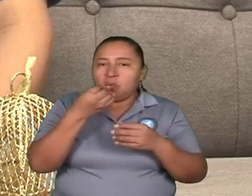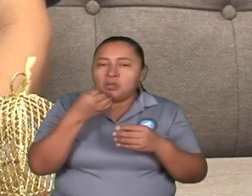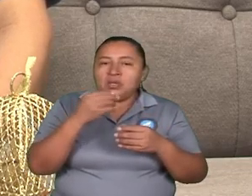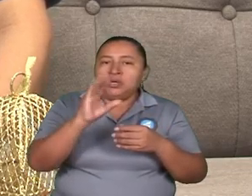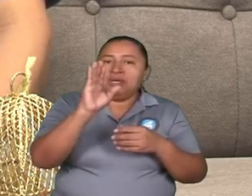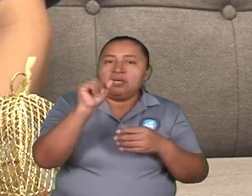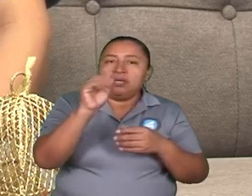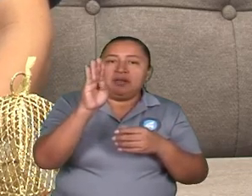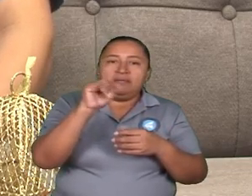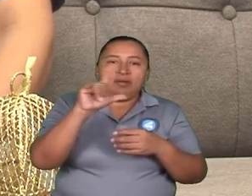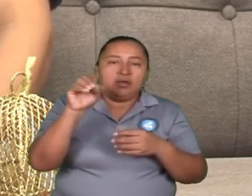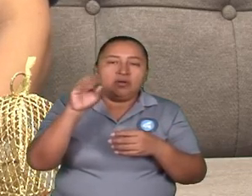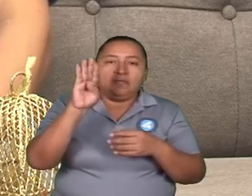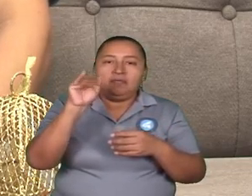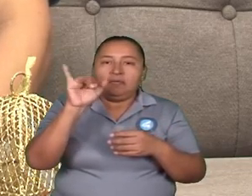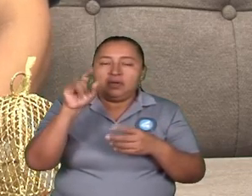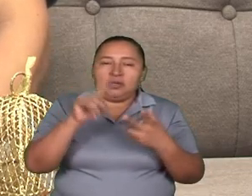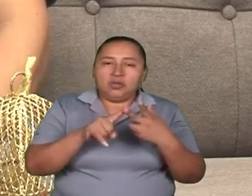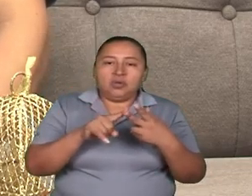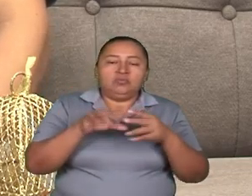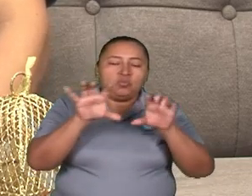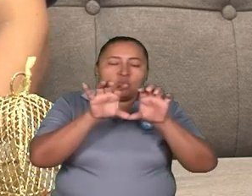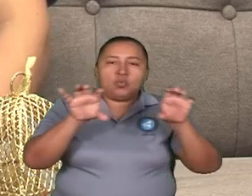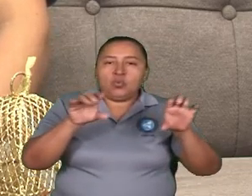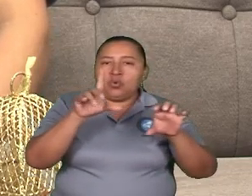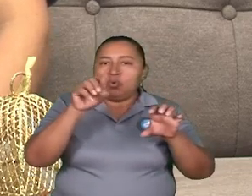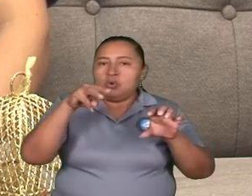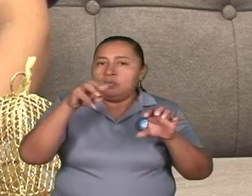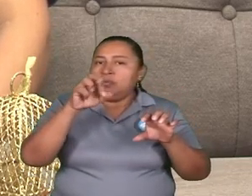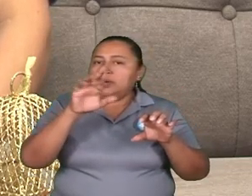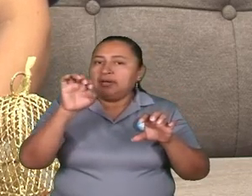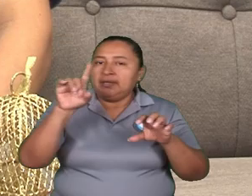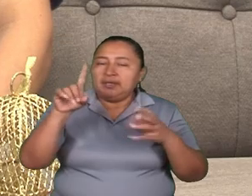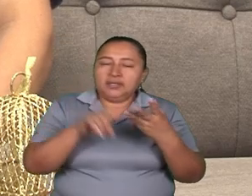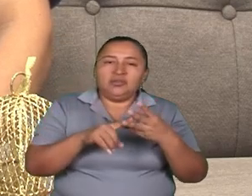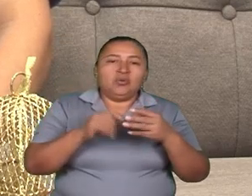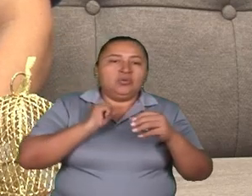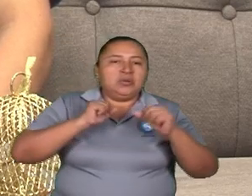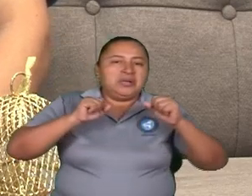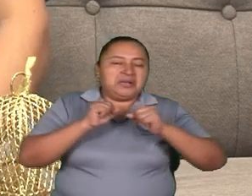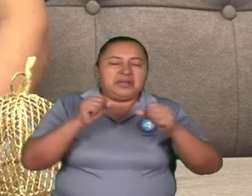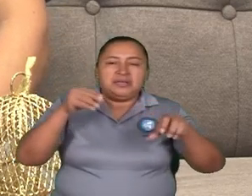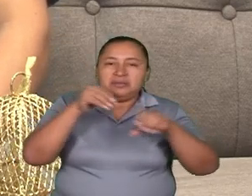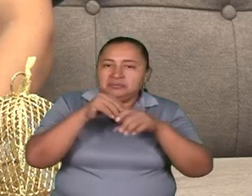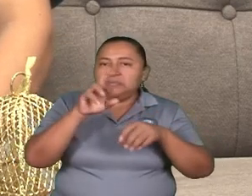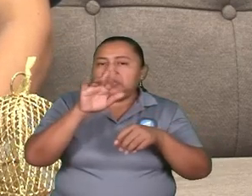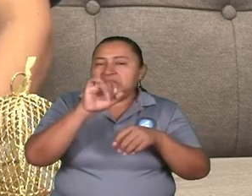llevaron un stand de realidad virtual donde los niños estuvieron disfrutando.